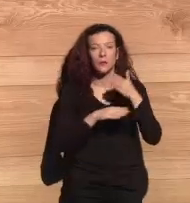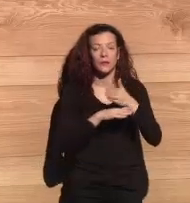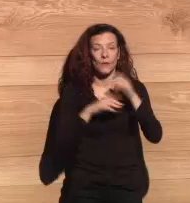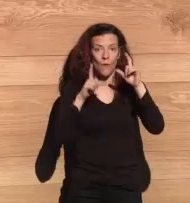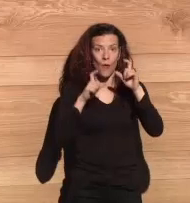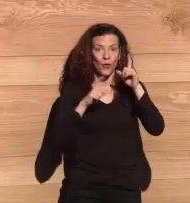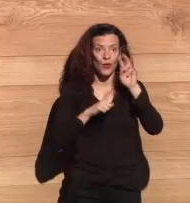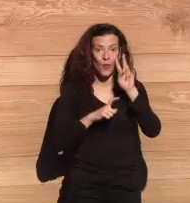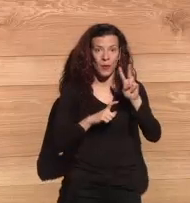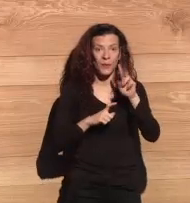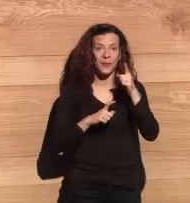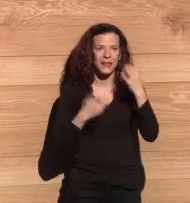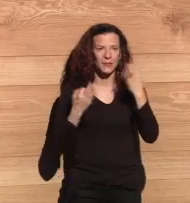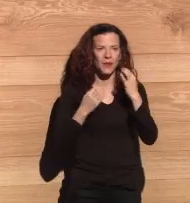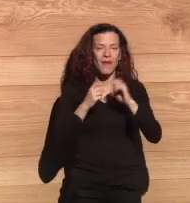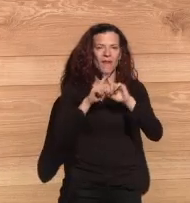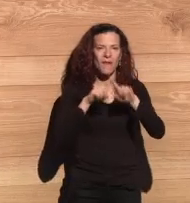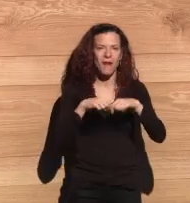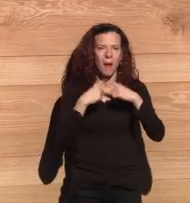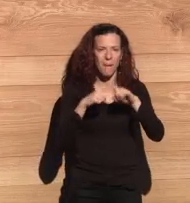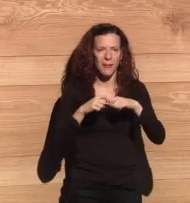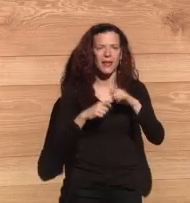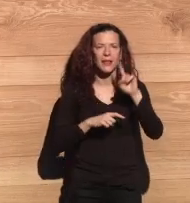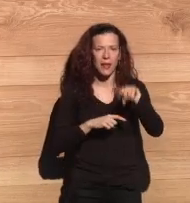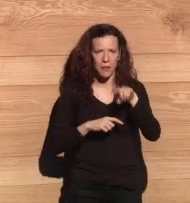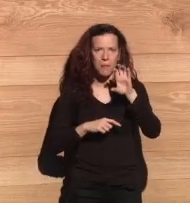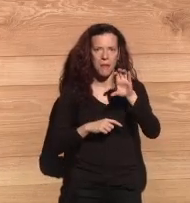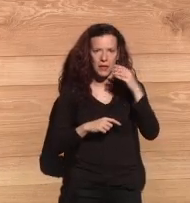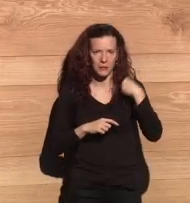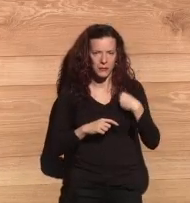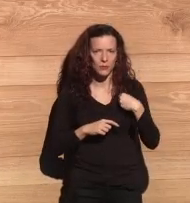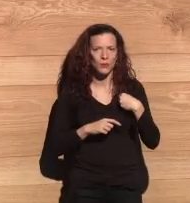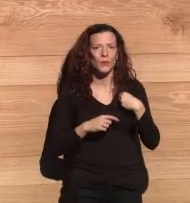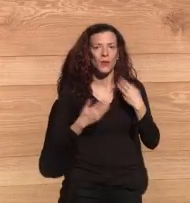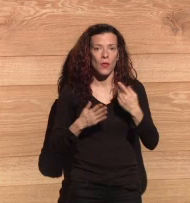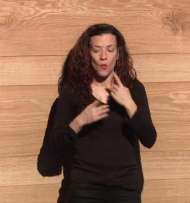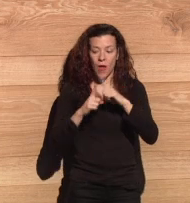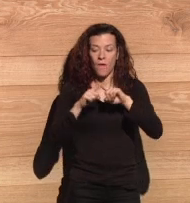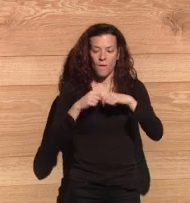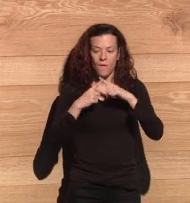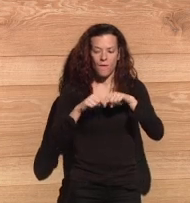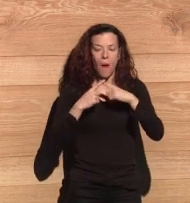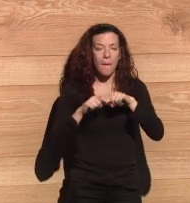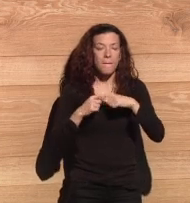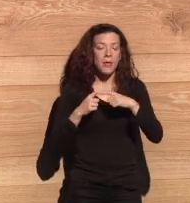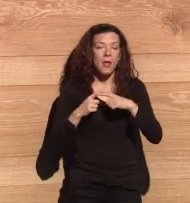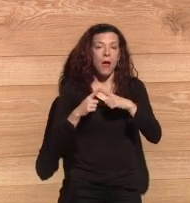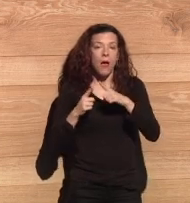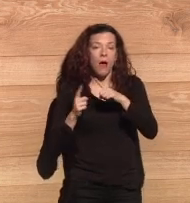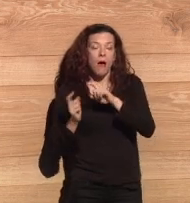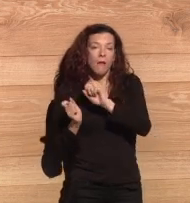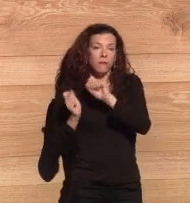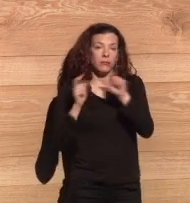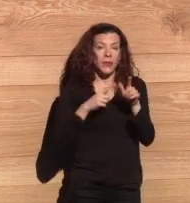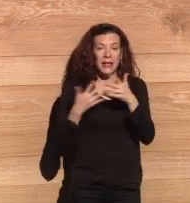familia, eso es también en Honduras, pero una familia que emigró a Estados Unidos. El papá con los